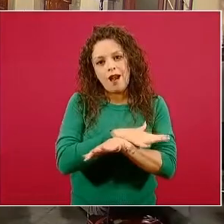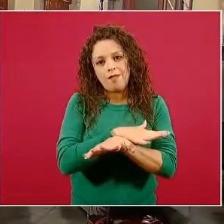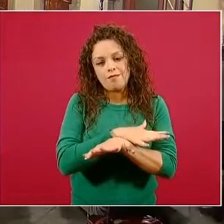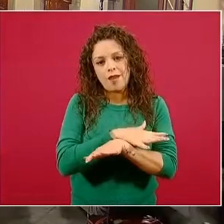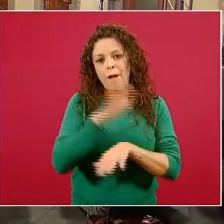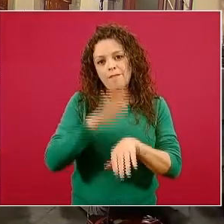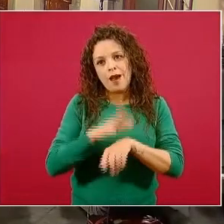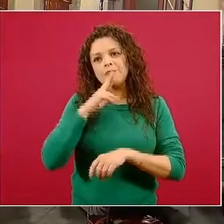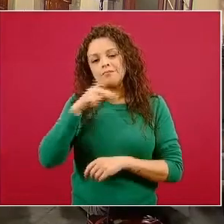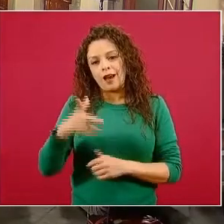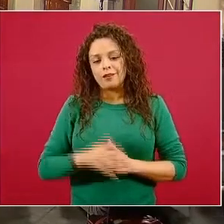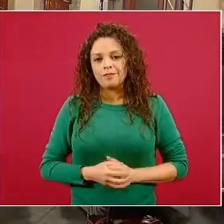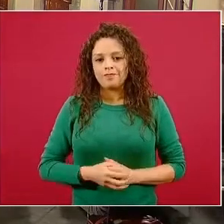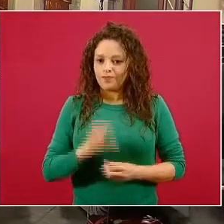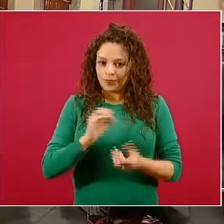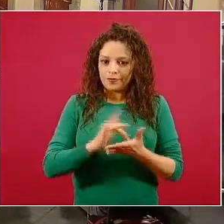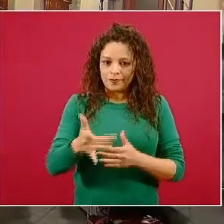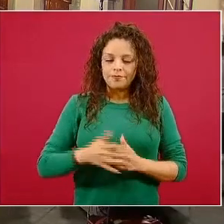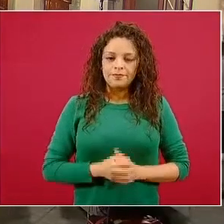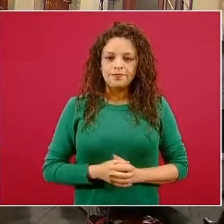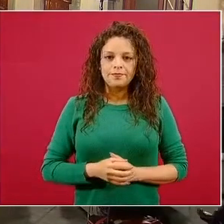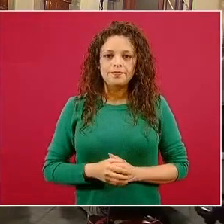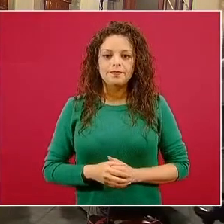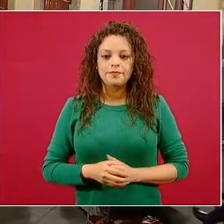Gracias, doctora Deletse de la Torre.